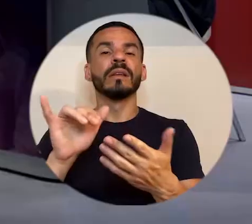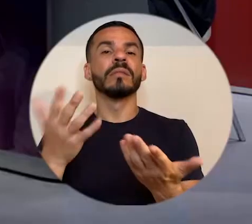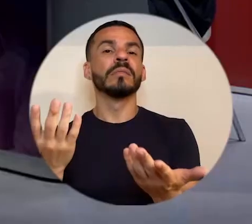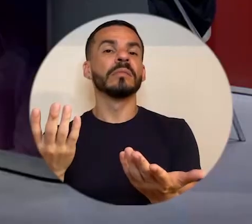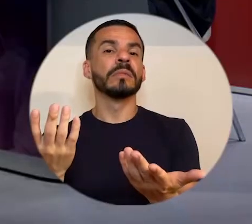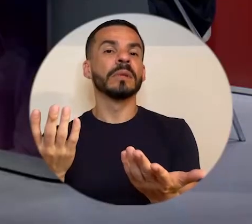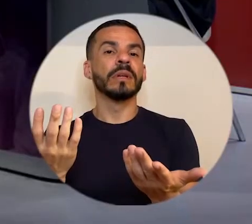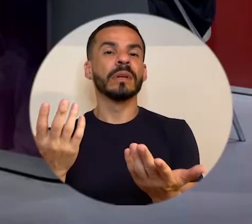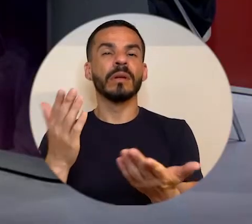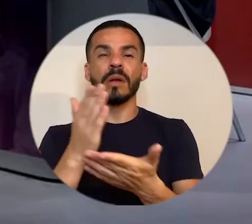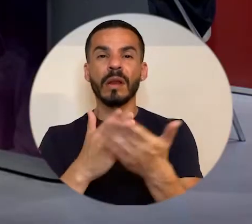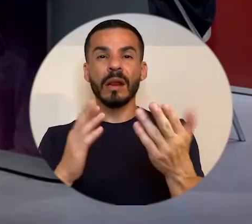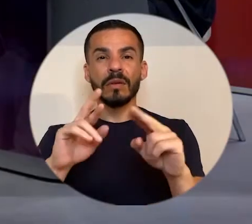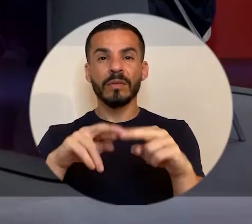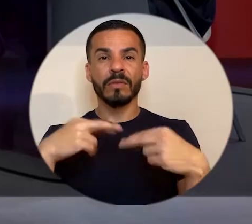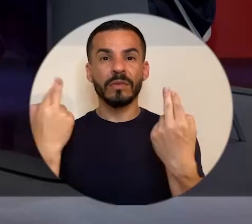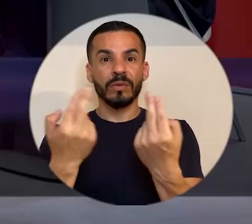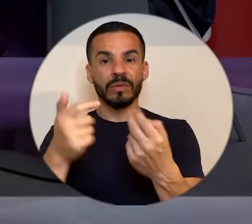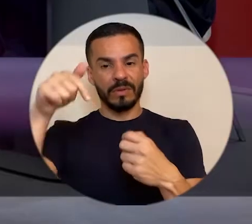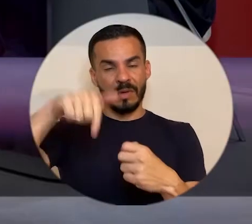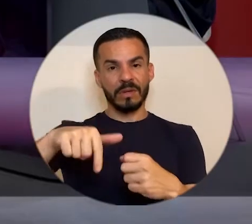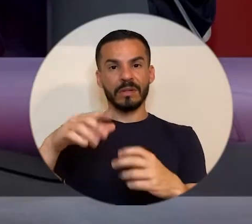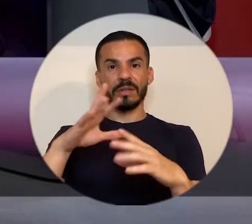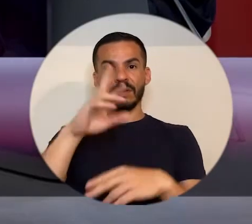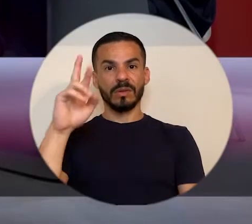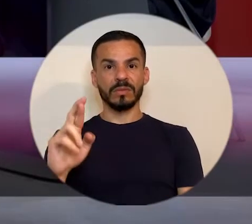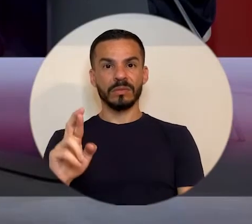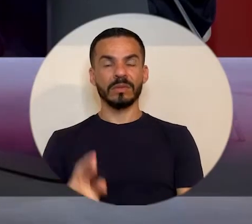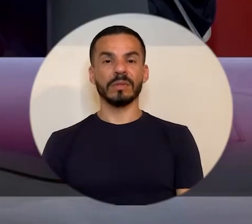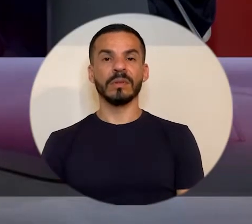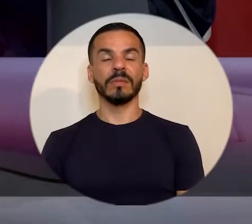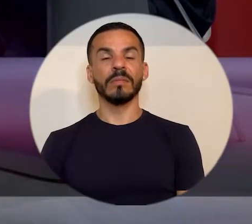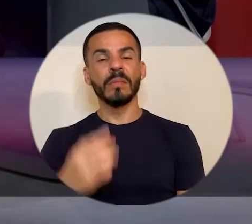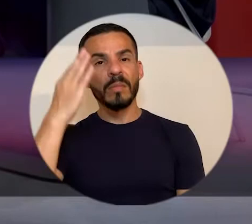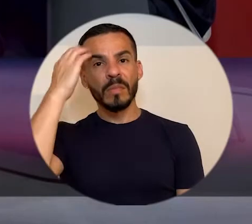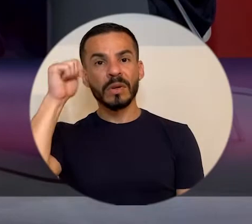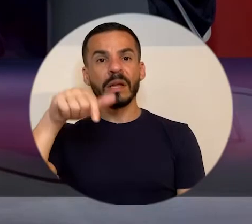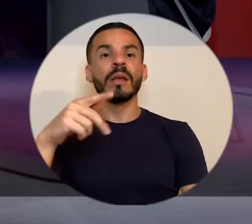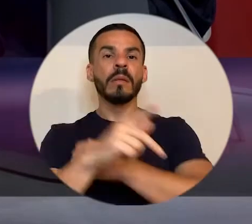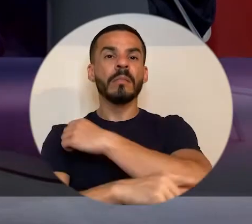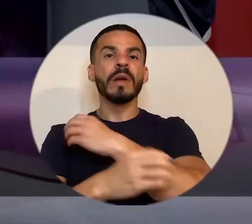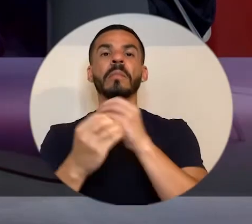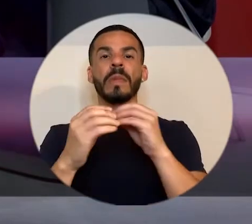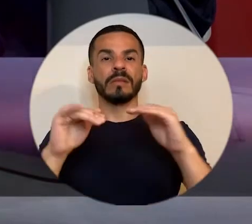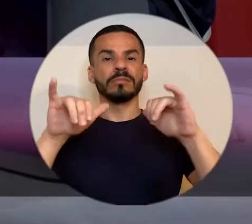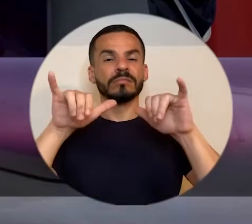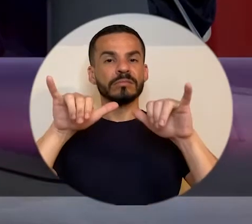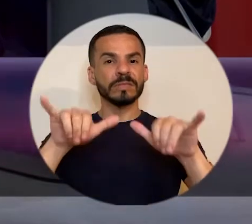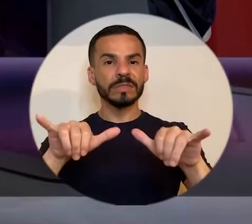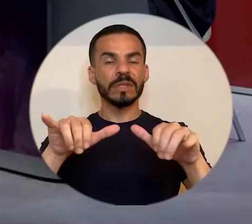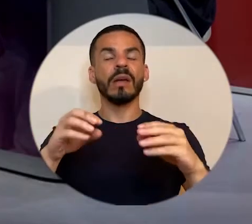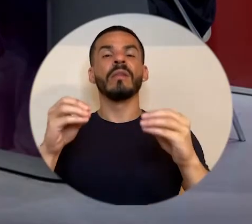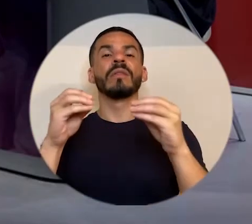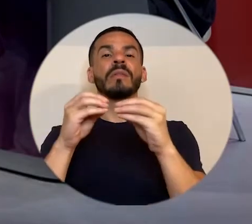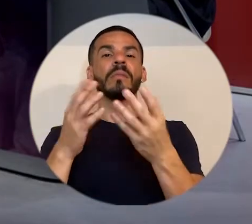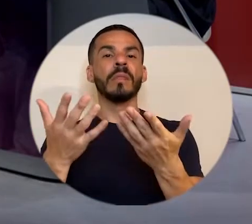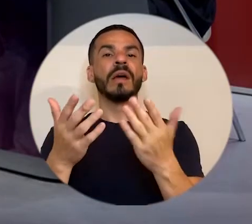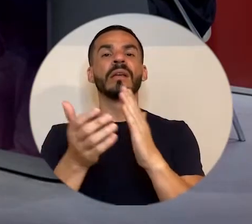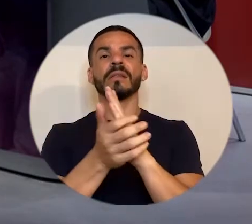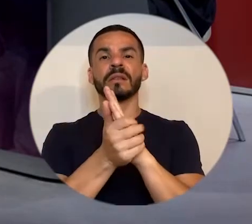también creo que por algo la reunión la hicieron en Costa Rica, por el hecho de que era el país más estable, con